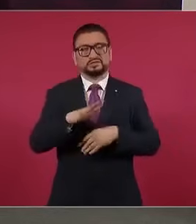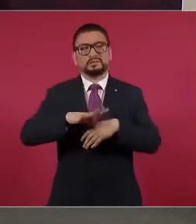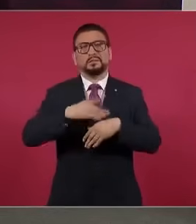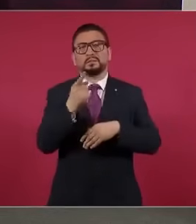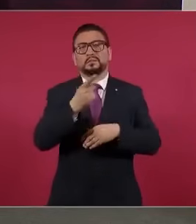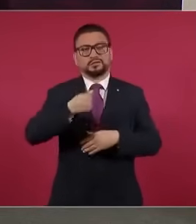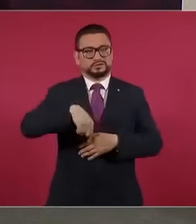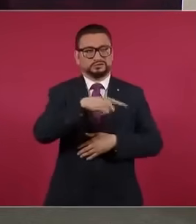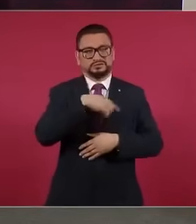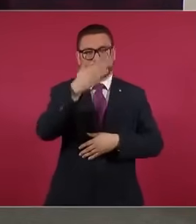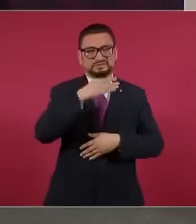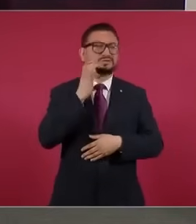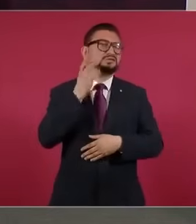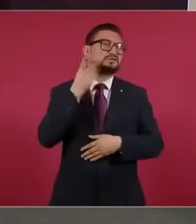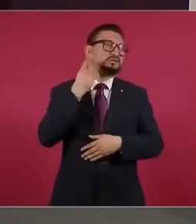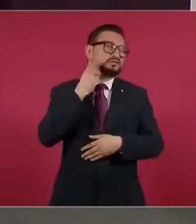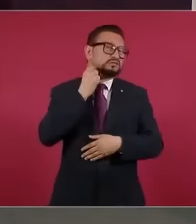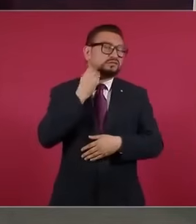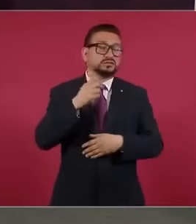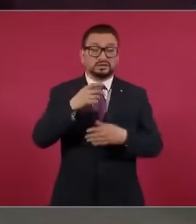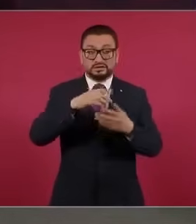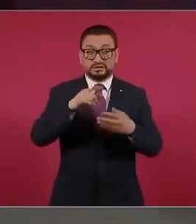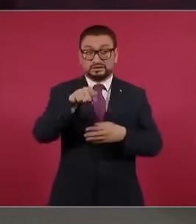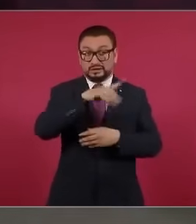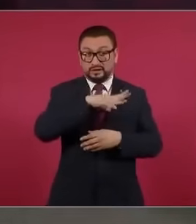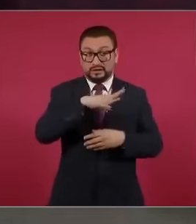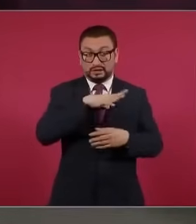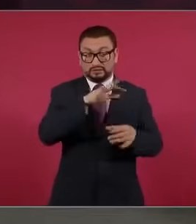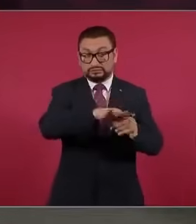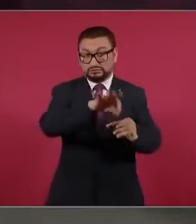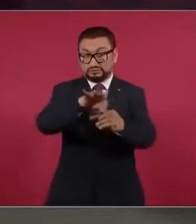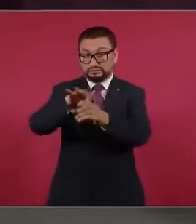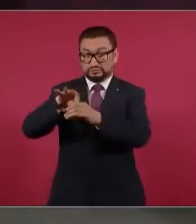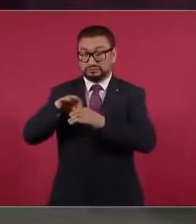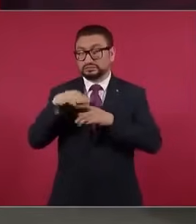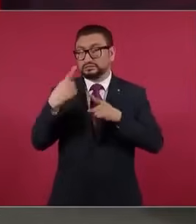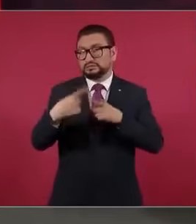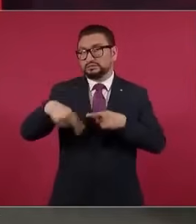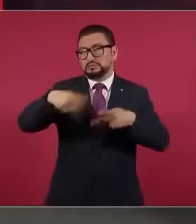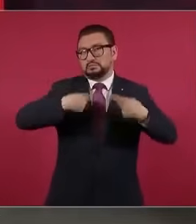se tenga mayoría calificada como lo decidió el pueblo